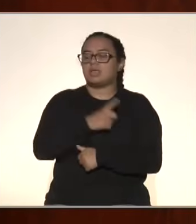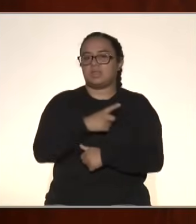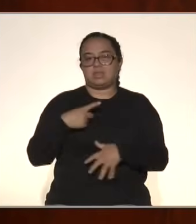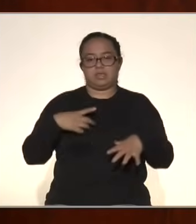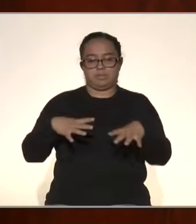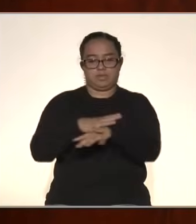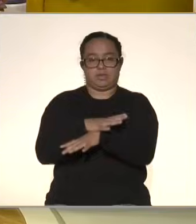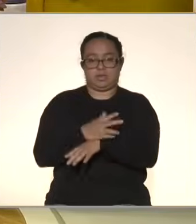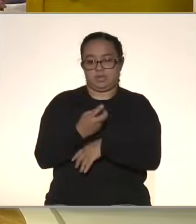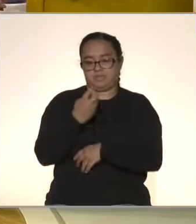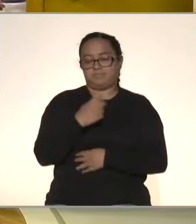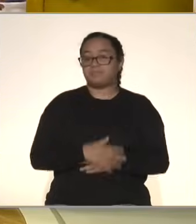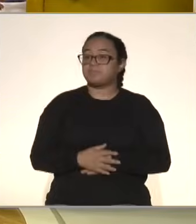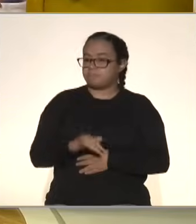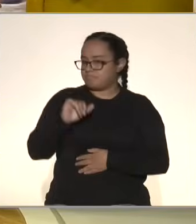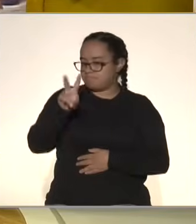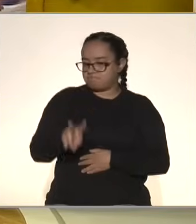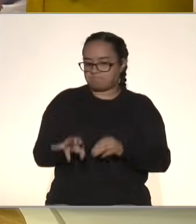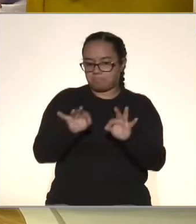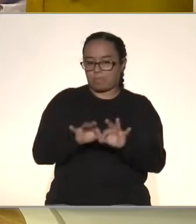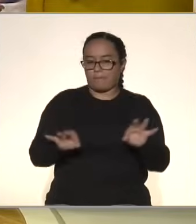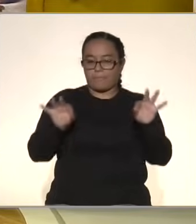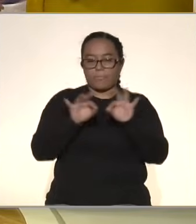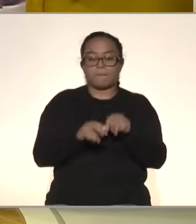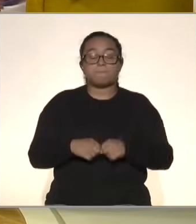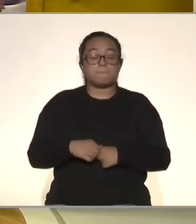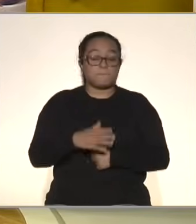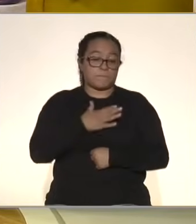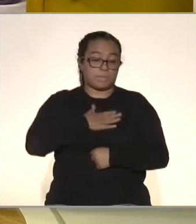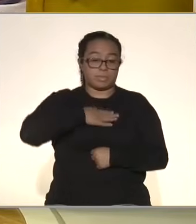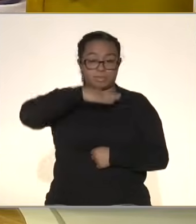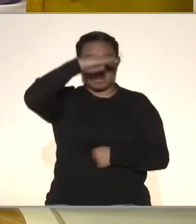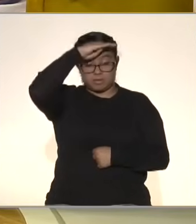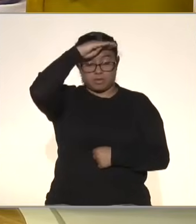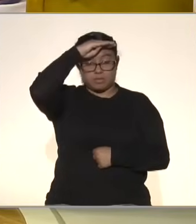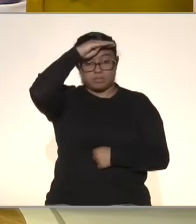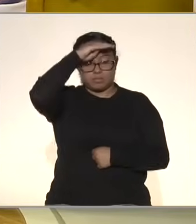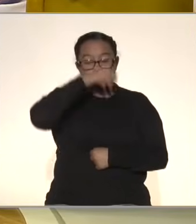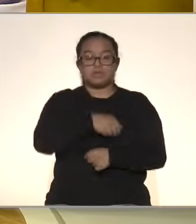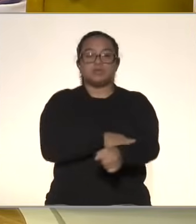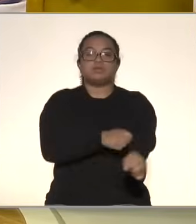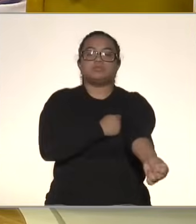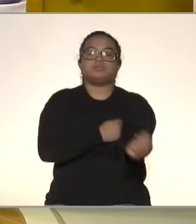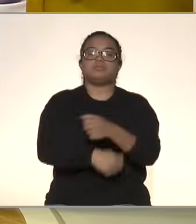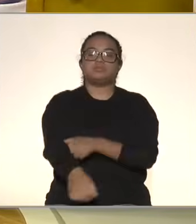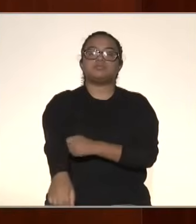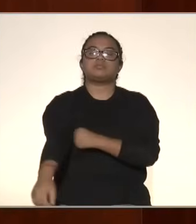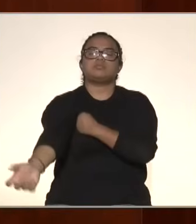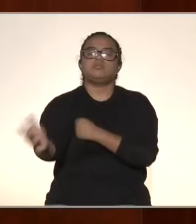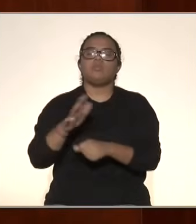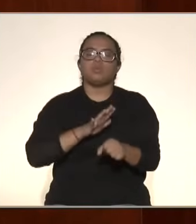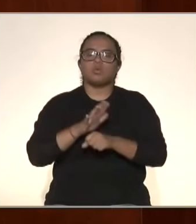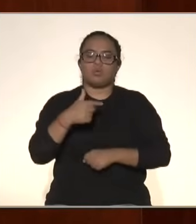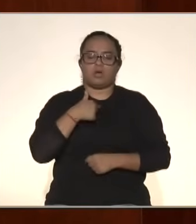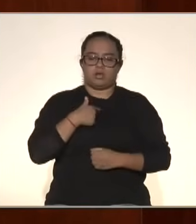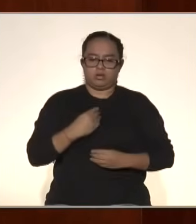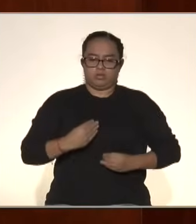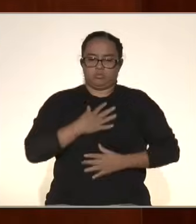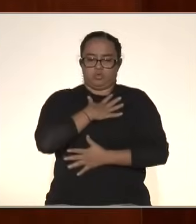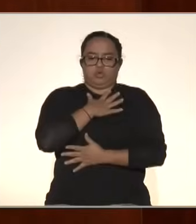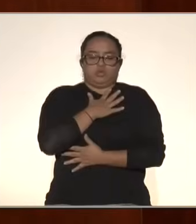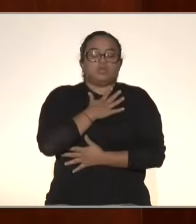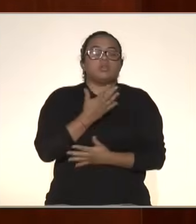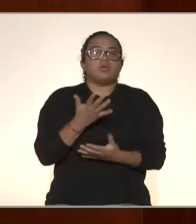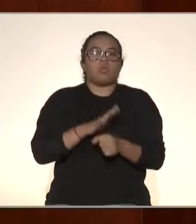importante. ¿Tú qué nos podrías decir de este tema? Yo creo que también tiene mucho que ver qué nos está motivando. ¿En dónde